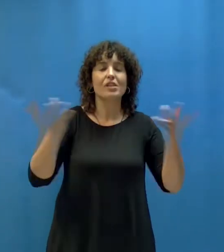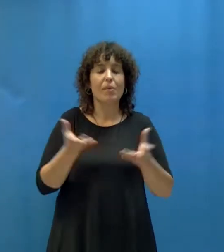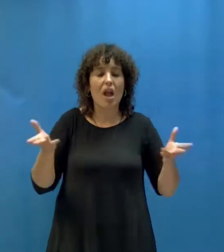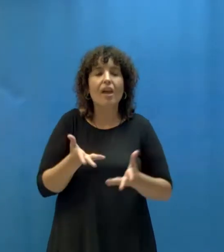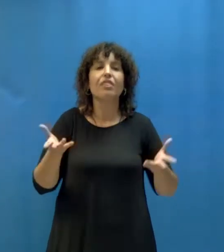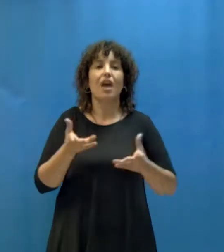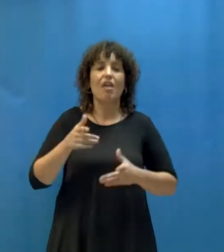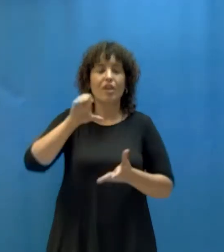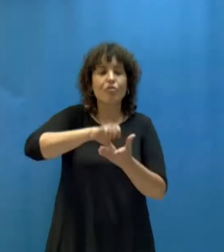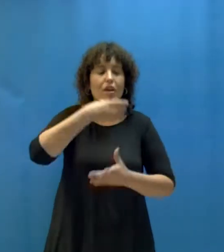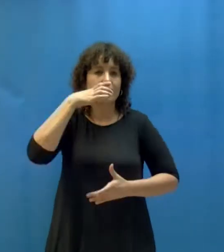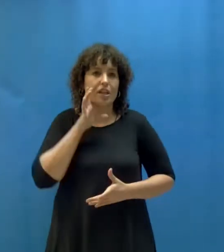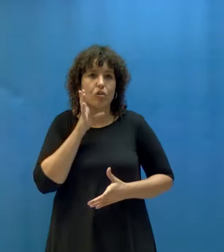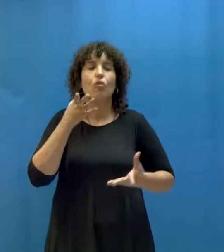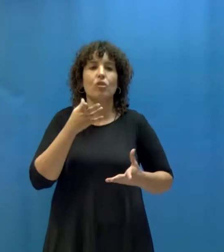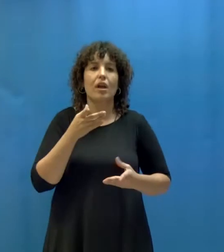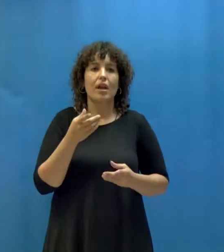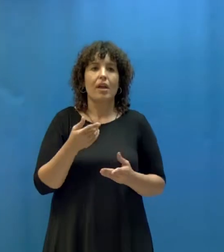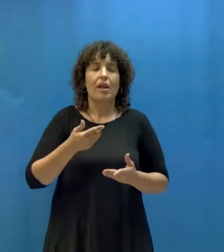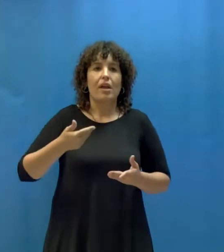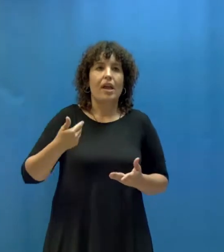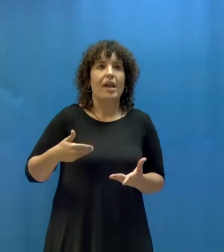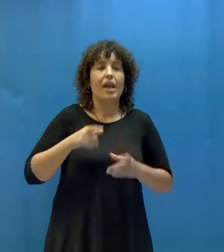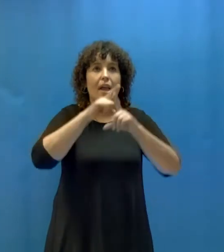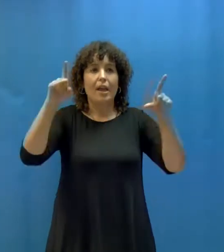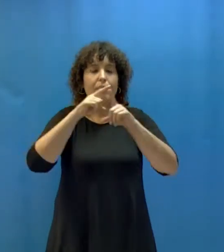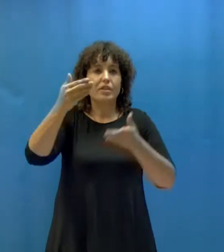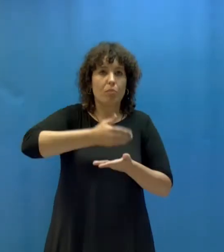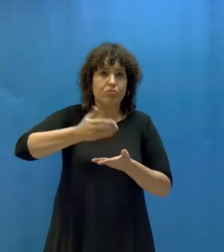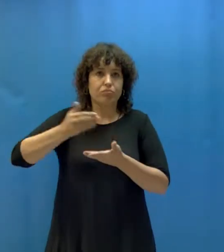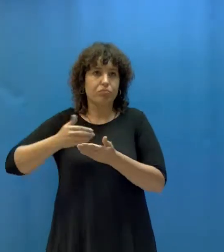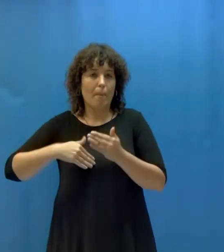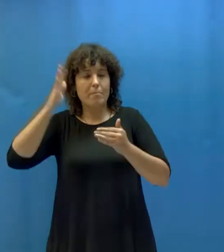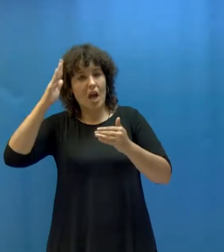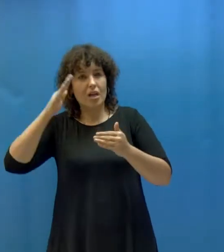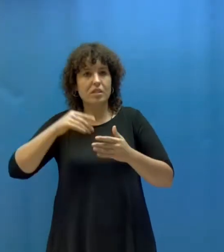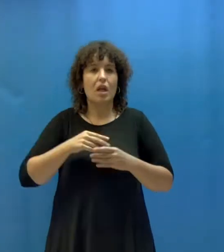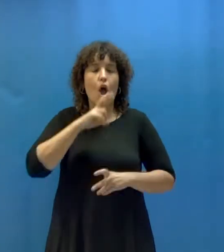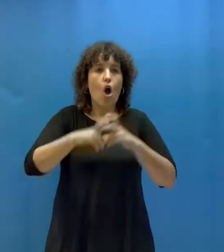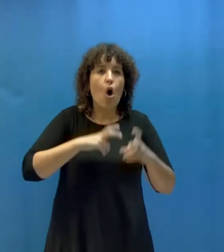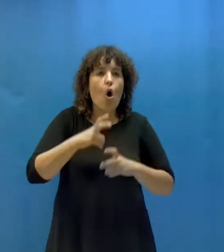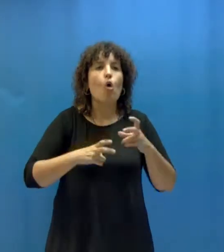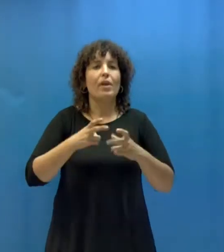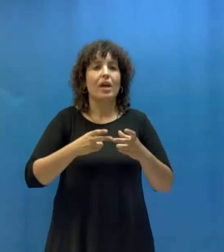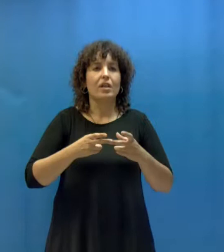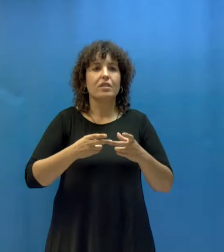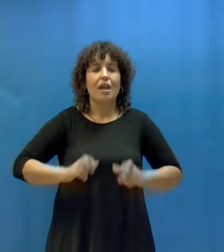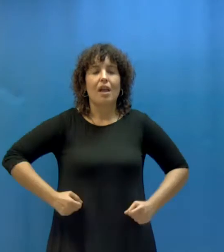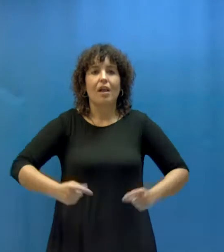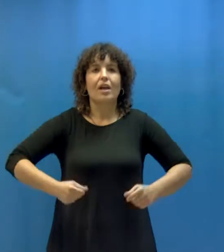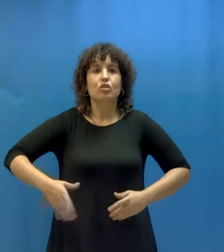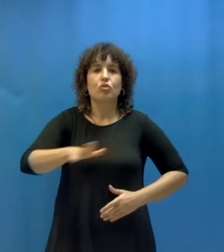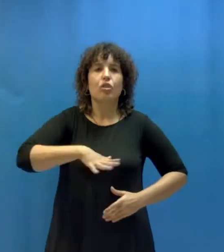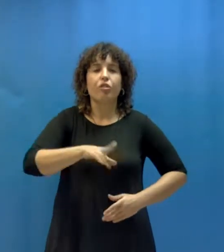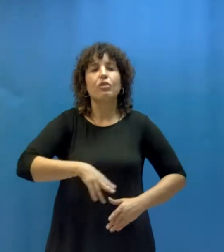Ciudad de Castellón, el rappel de los mayores ingresos por la empresa de recaudación, otras con contratación sin procedimiento, exceso de gasto en servicios en vía pública, no